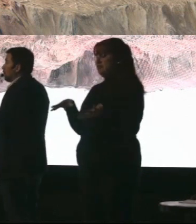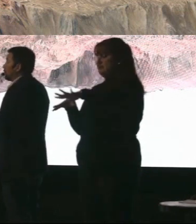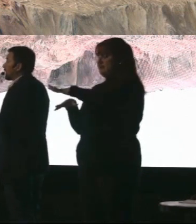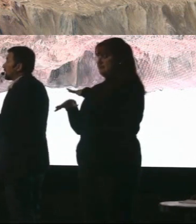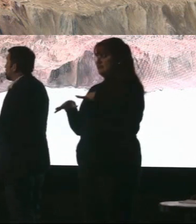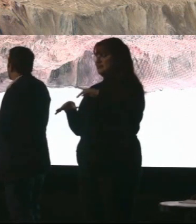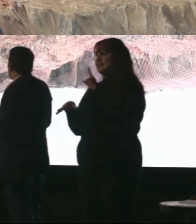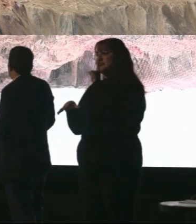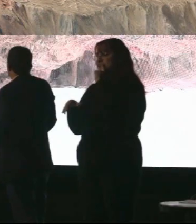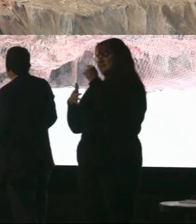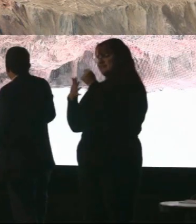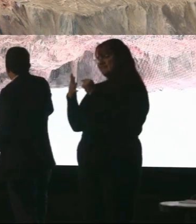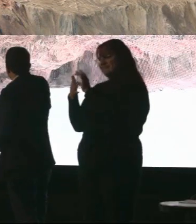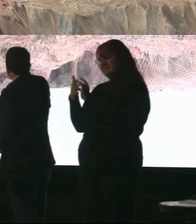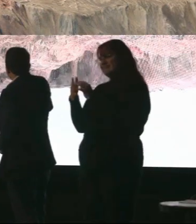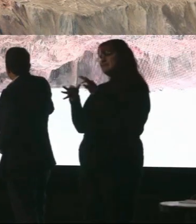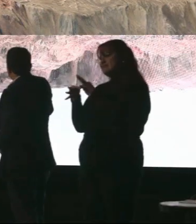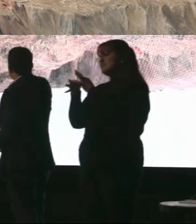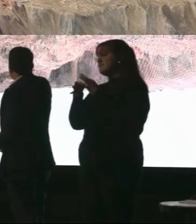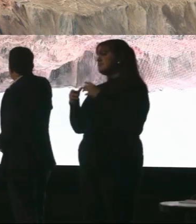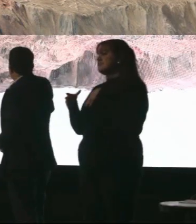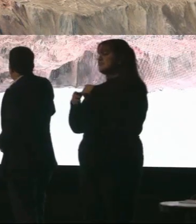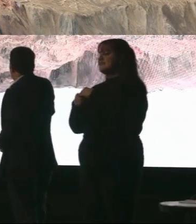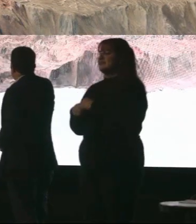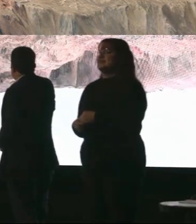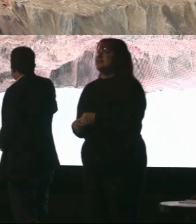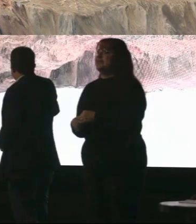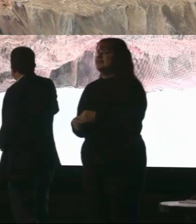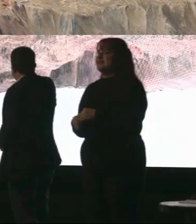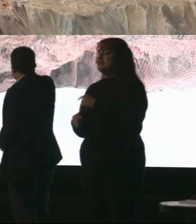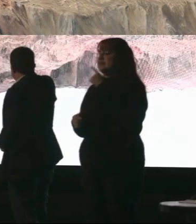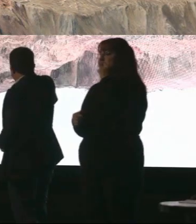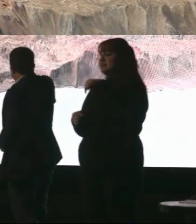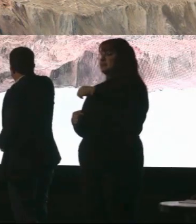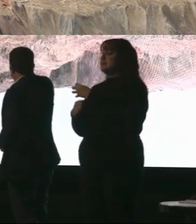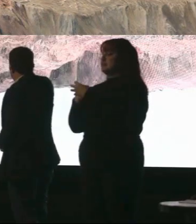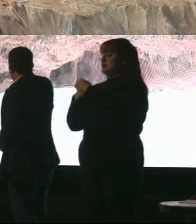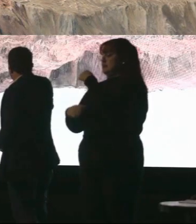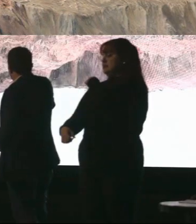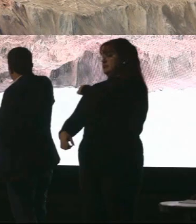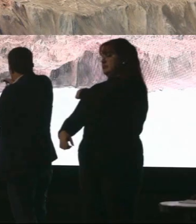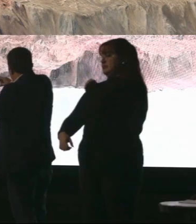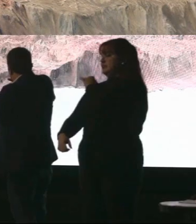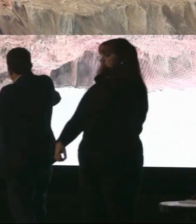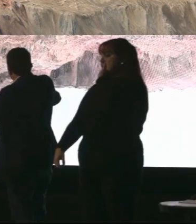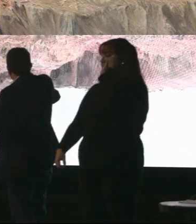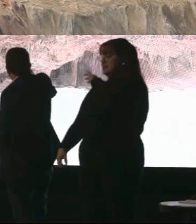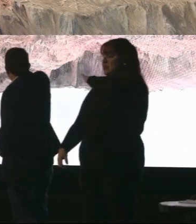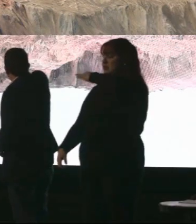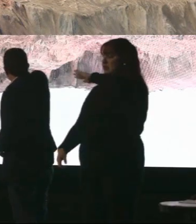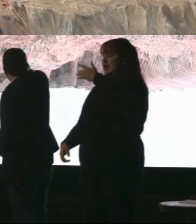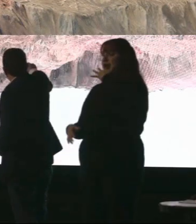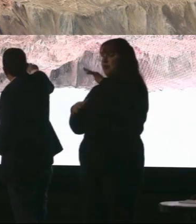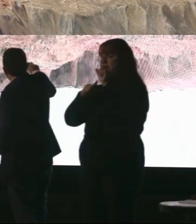característica en común. Si nosotros vemos el escenario de la región de Tarapacá, donde se ve ahí Iquique, la cordillera de la costa, la depresión